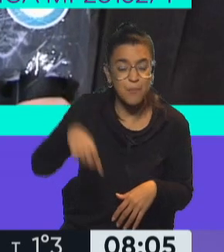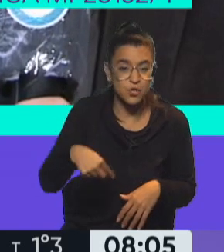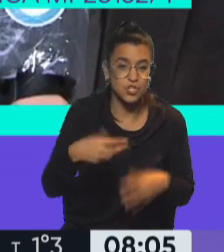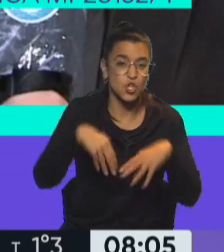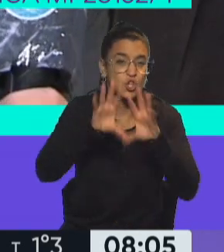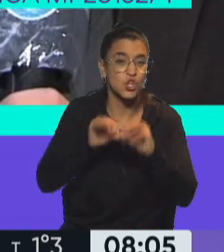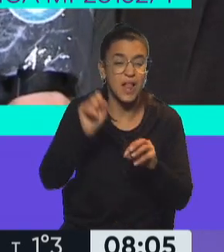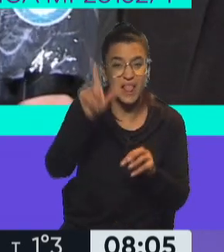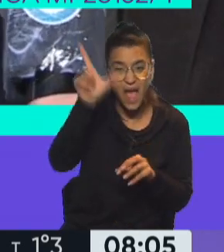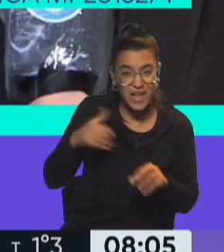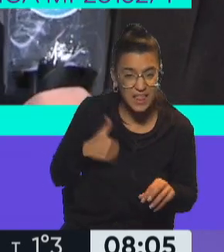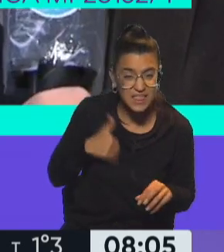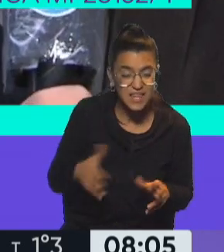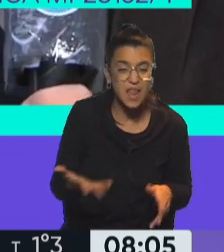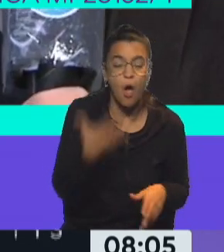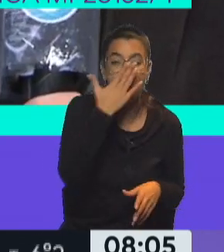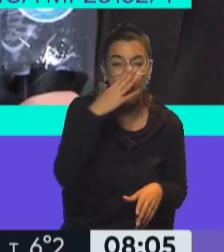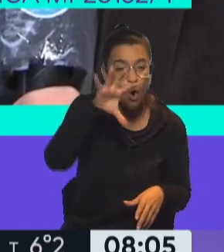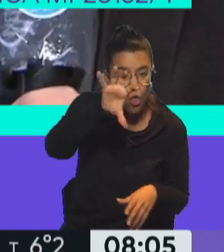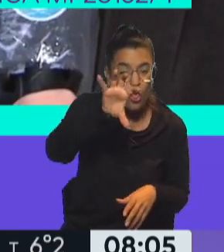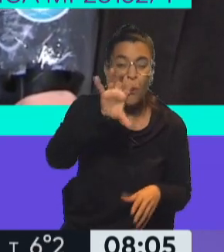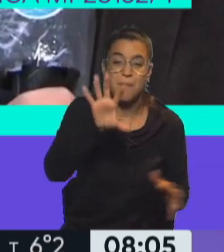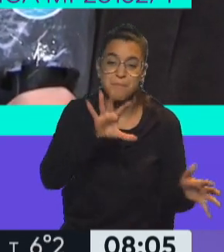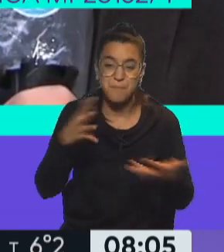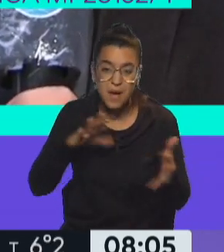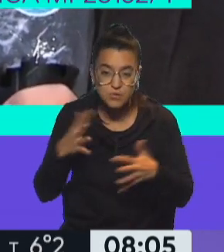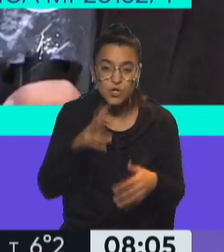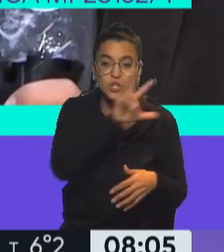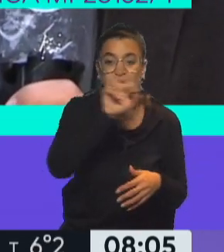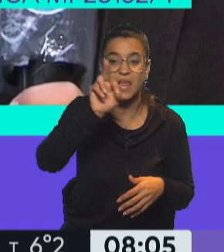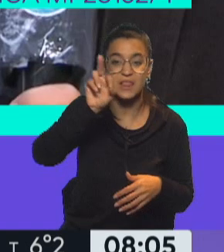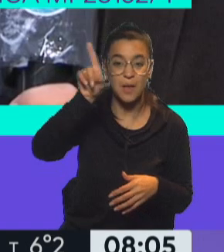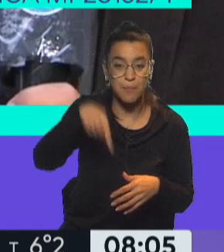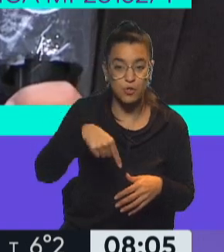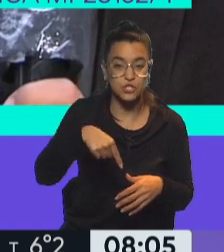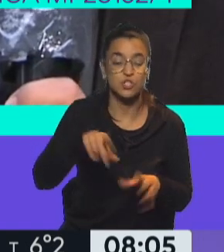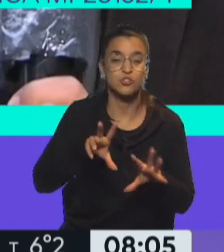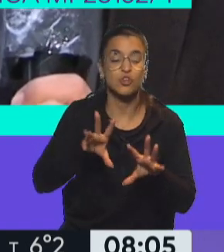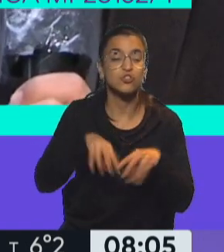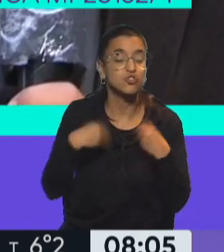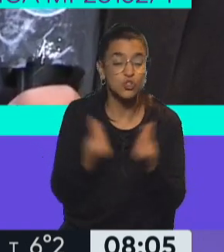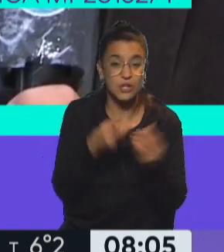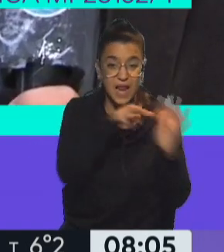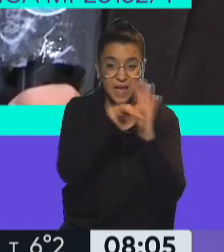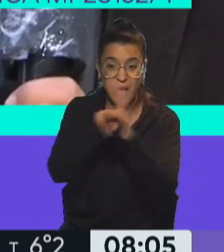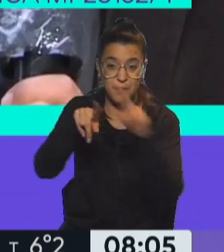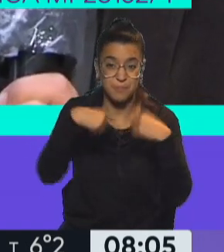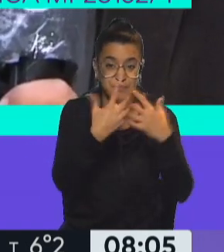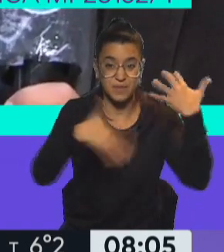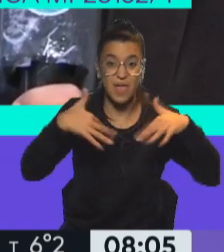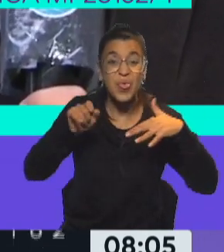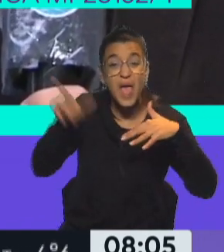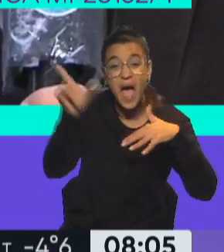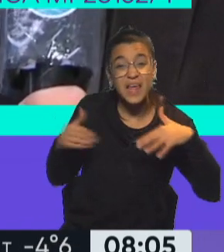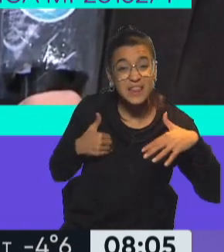del país. Córdoba tiene en más o menos un 30% del total de camas de terapia intensiva de la Argentina y